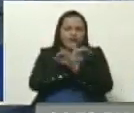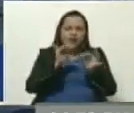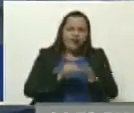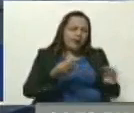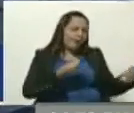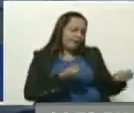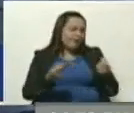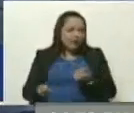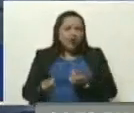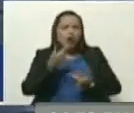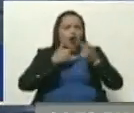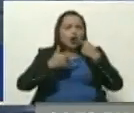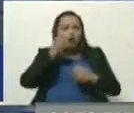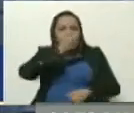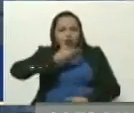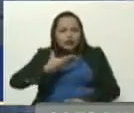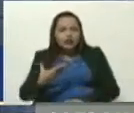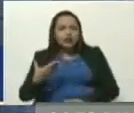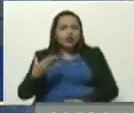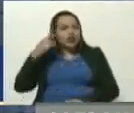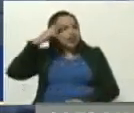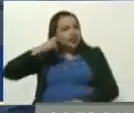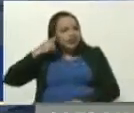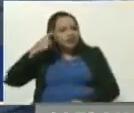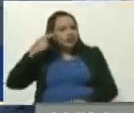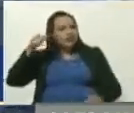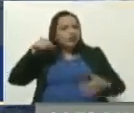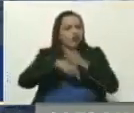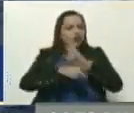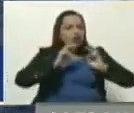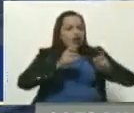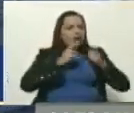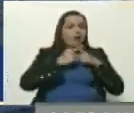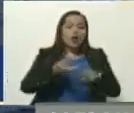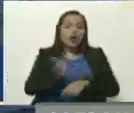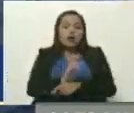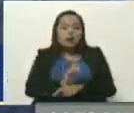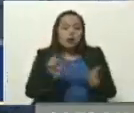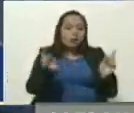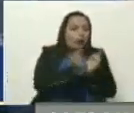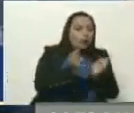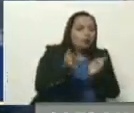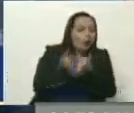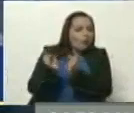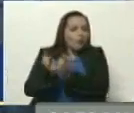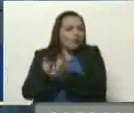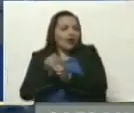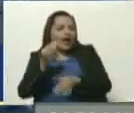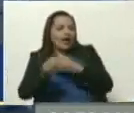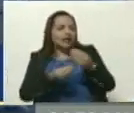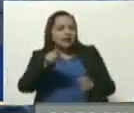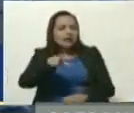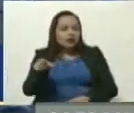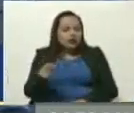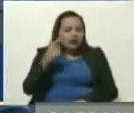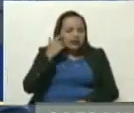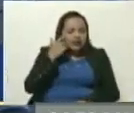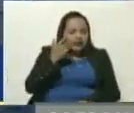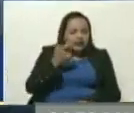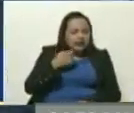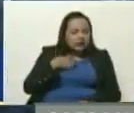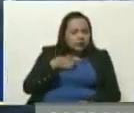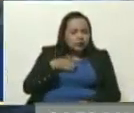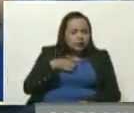con colores muy bonitos, con análisis sobre temas profundos, pero de manera muy rápida y sencilla, que le dejan como la piquiña a la gente